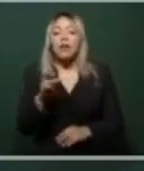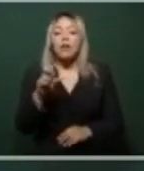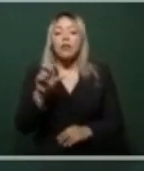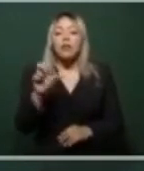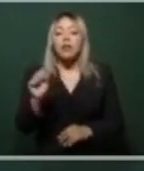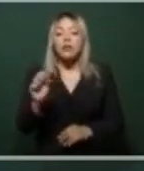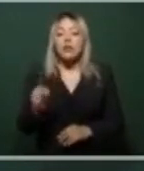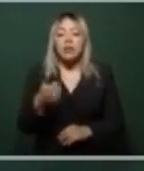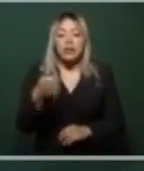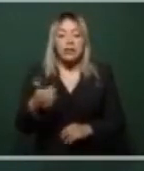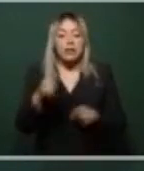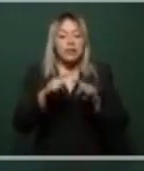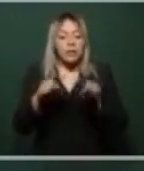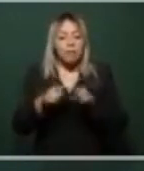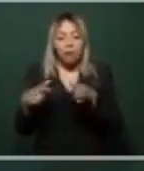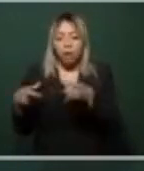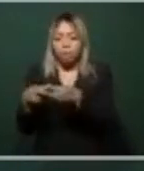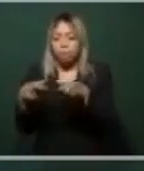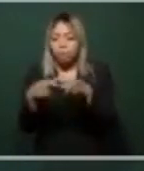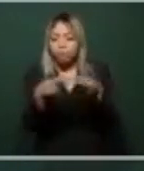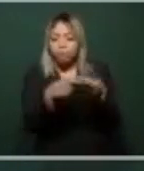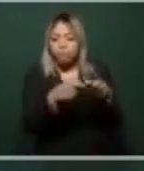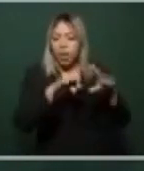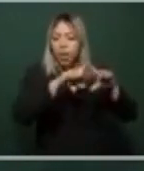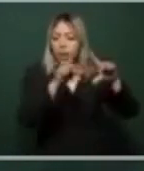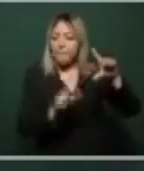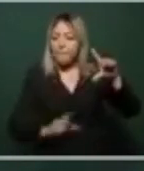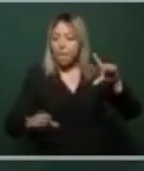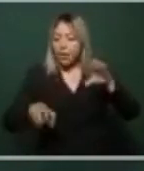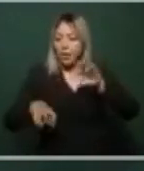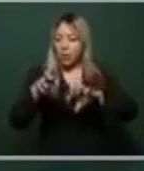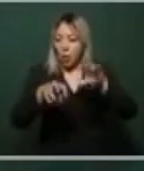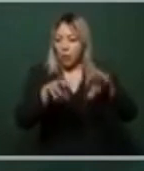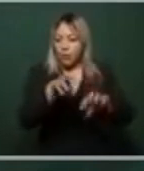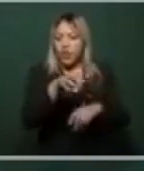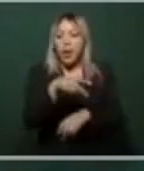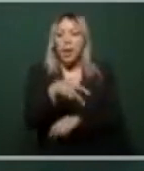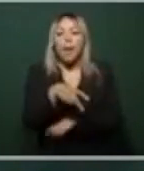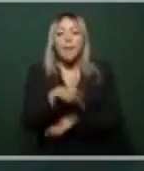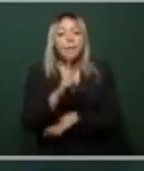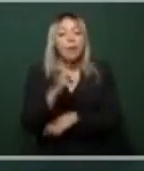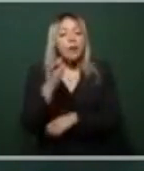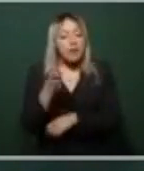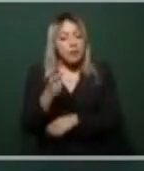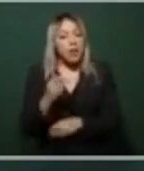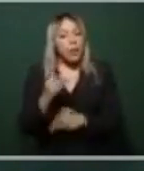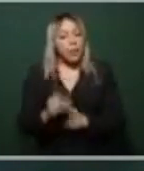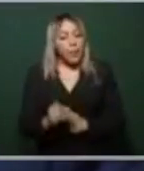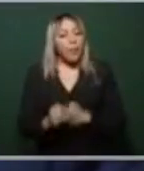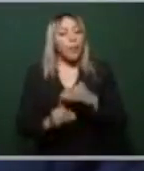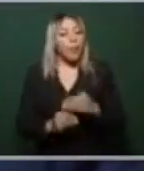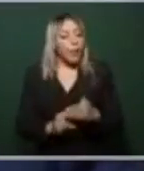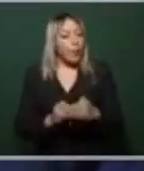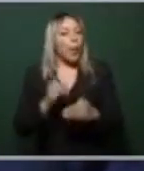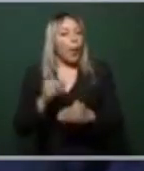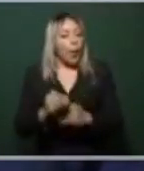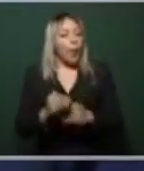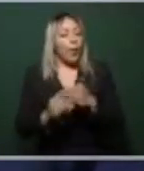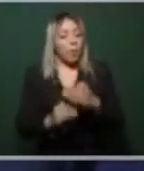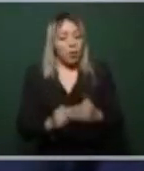266 coordinaciones nacionales, pero es un proceso